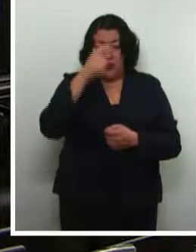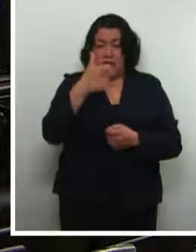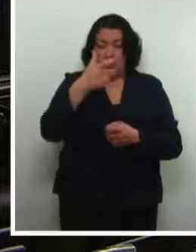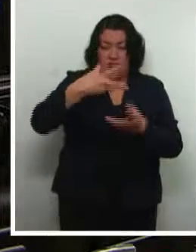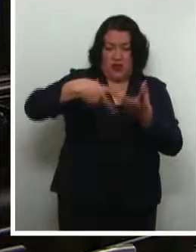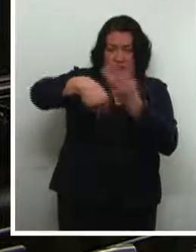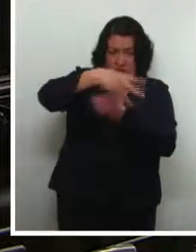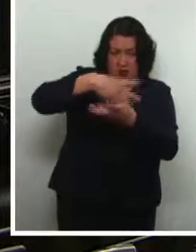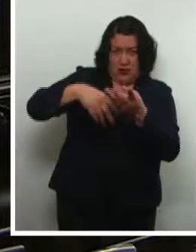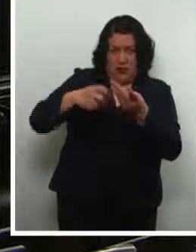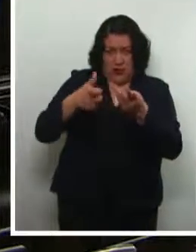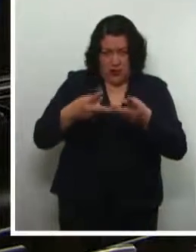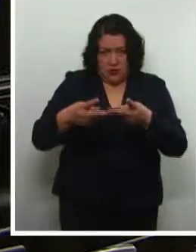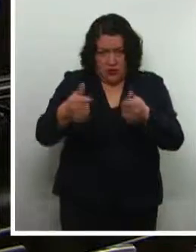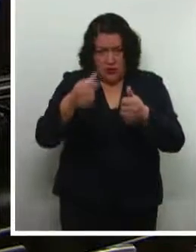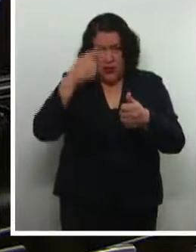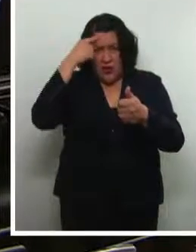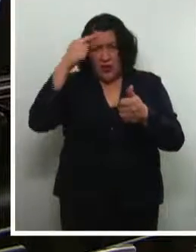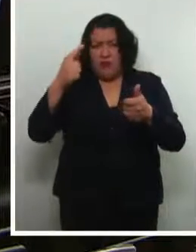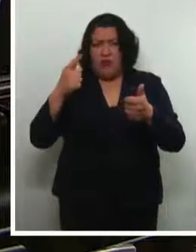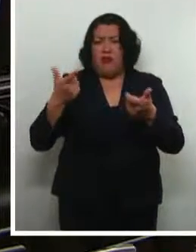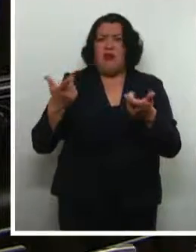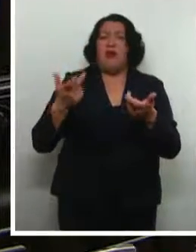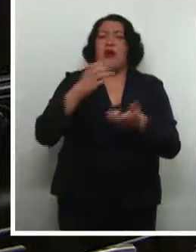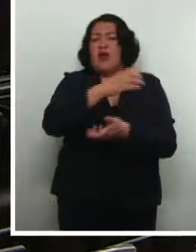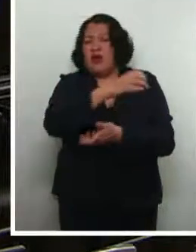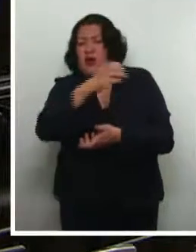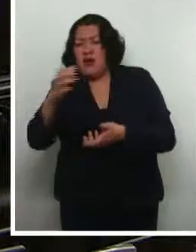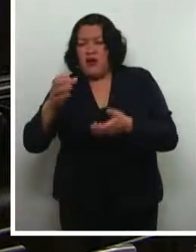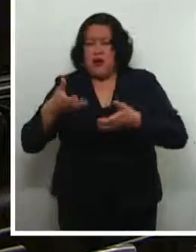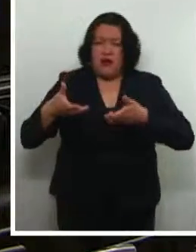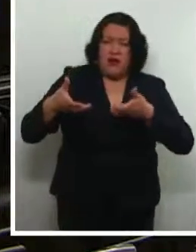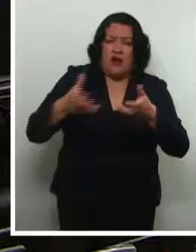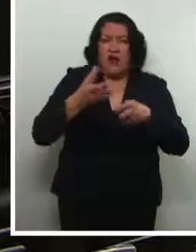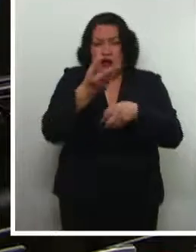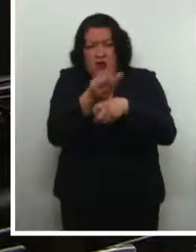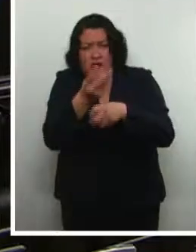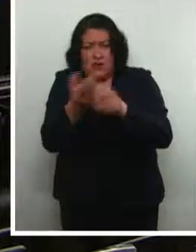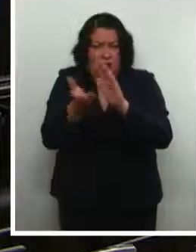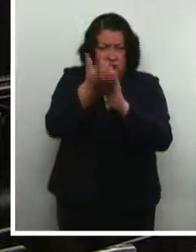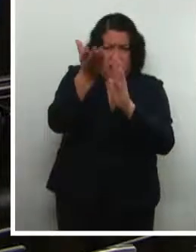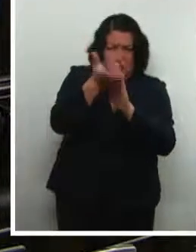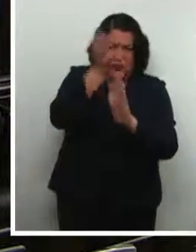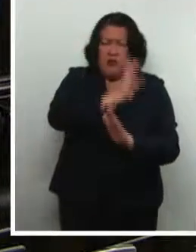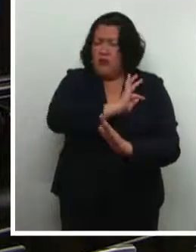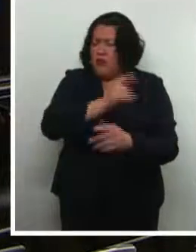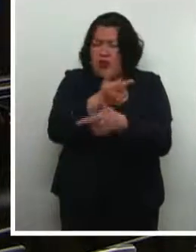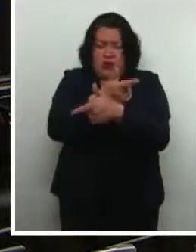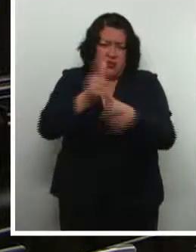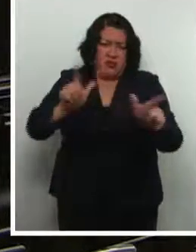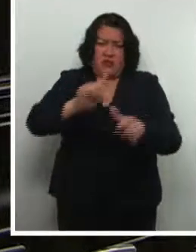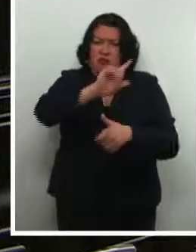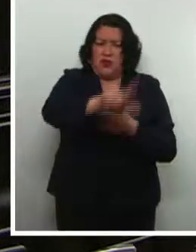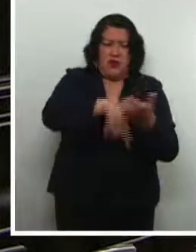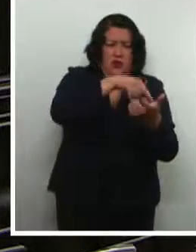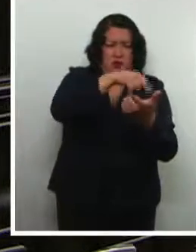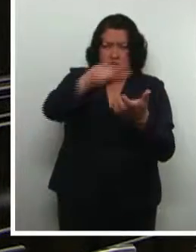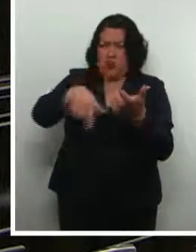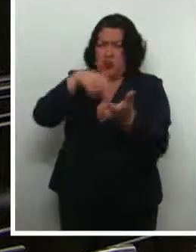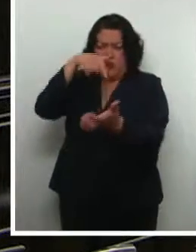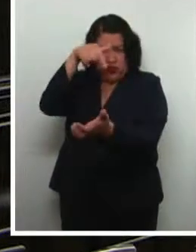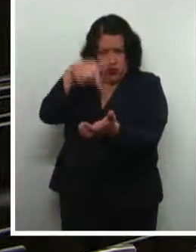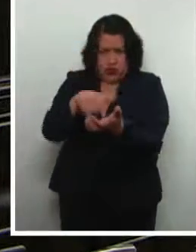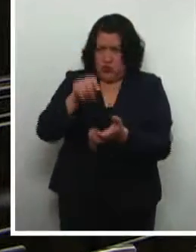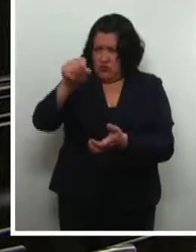participativo, al mejoramiento barrial y a la recuperación de espacios públicos en los ámbitos respectivos de